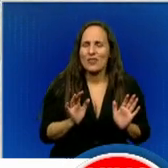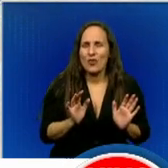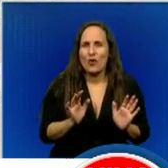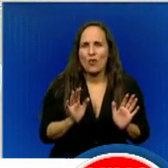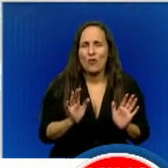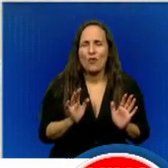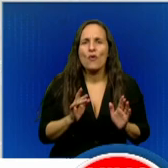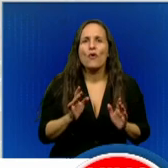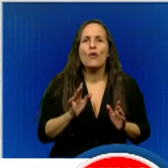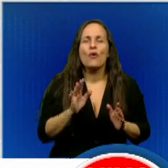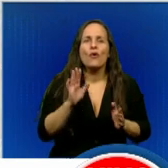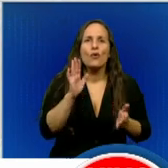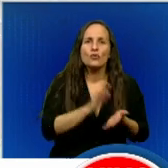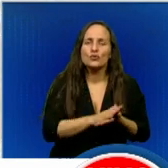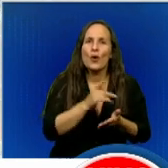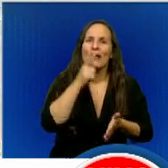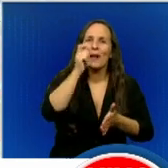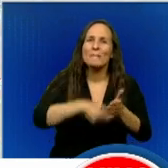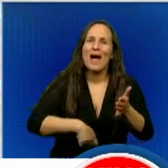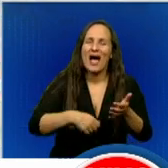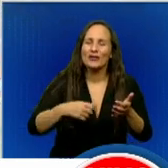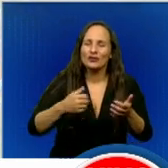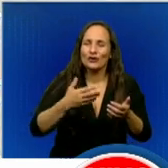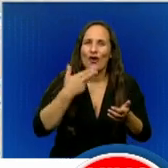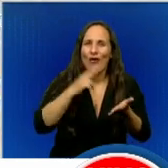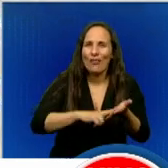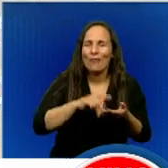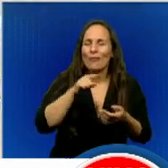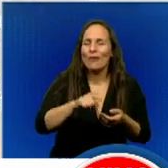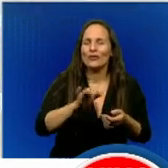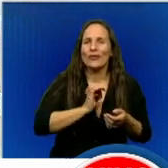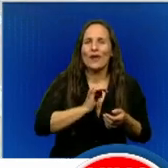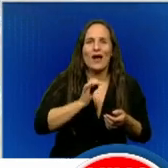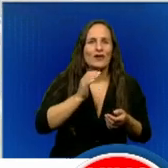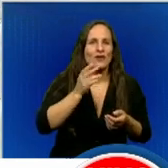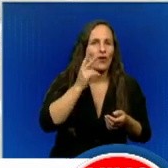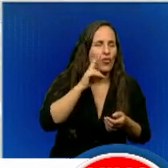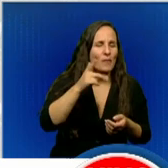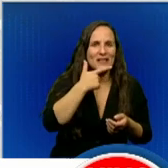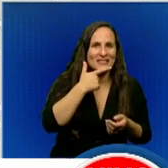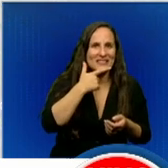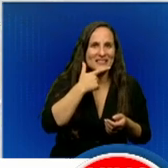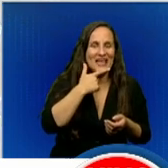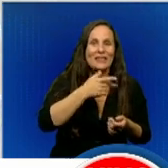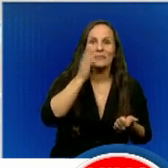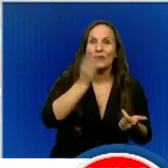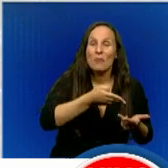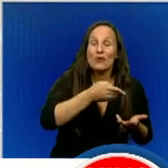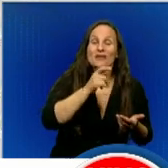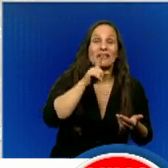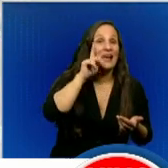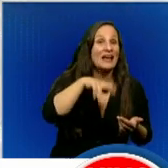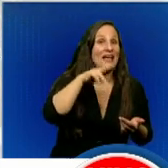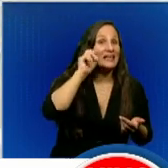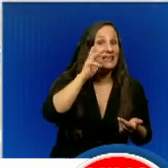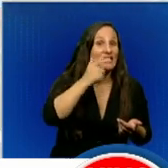dicho de la aplicación del pacto fiscal de 2017 es que las alícuotas de ingresos brutos no van a